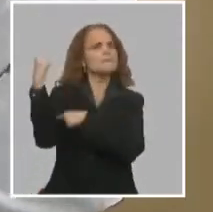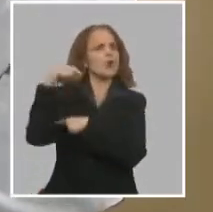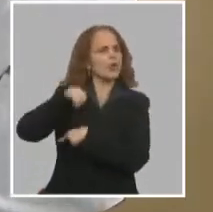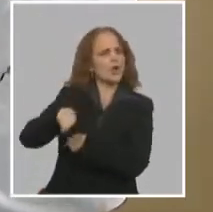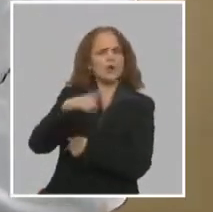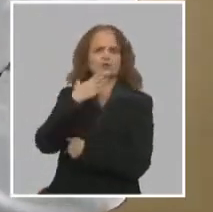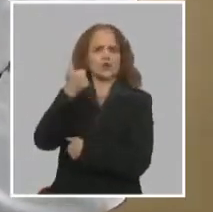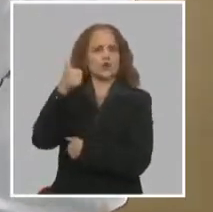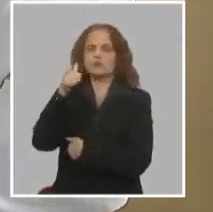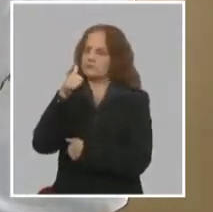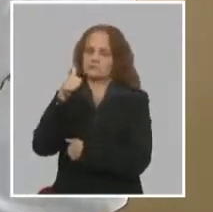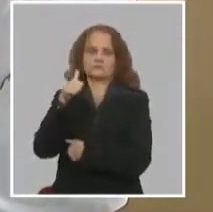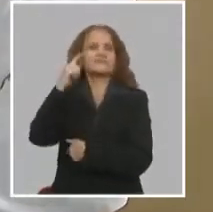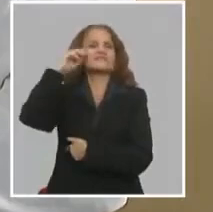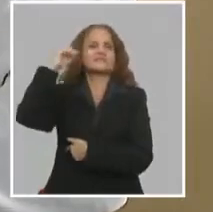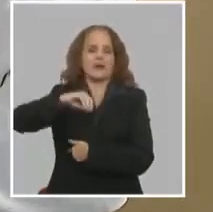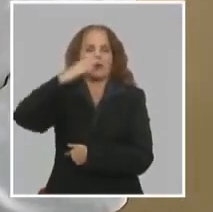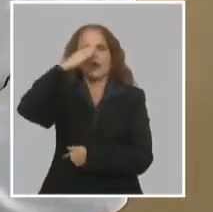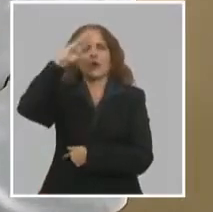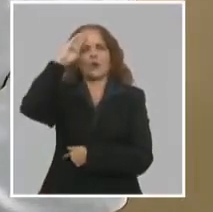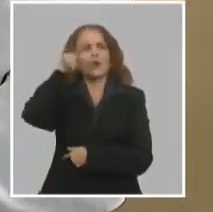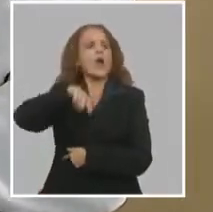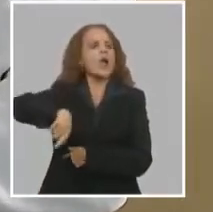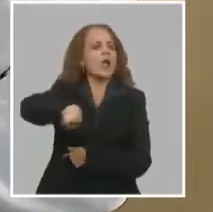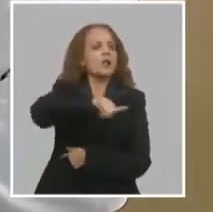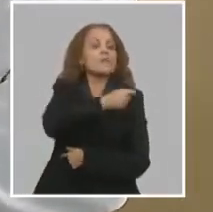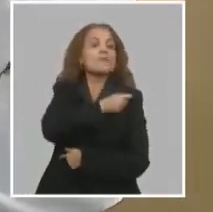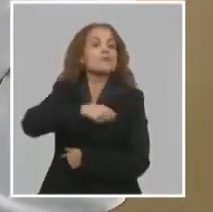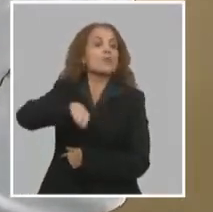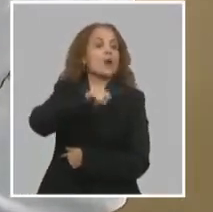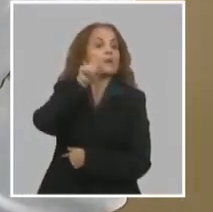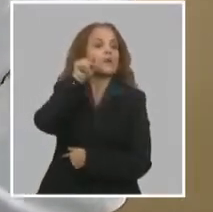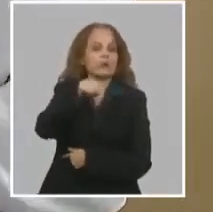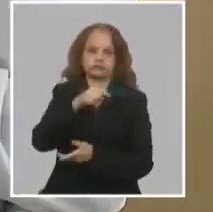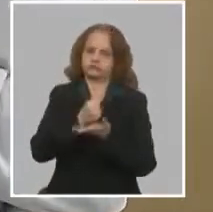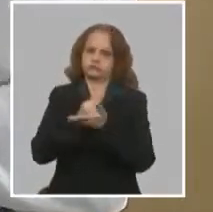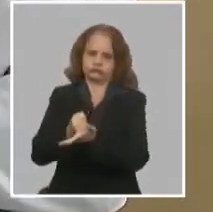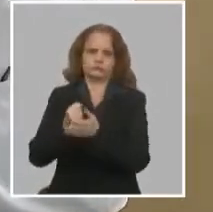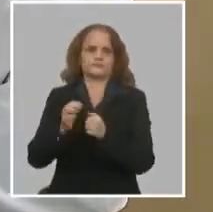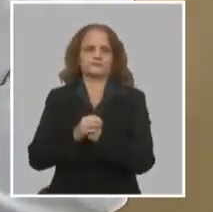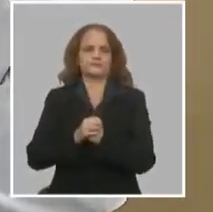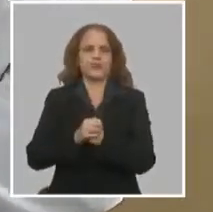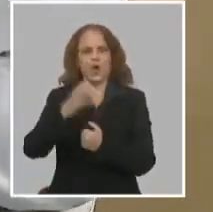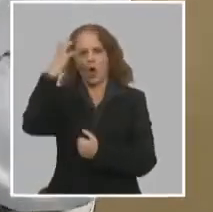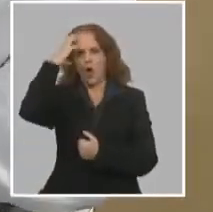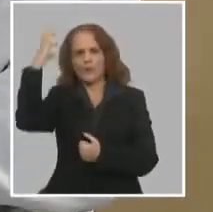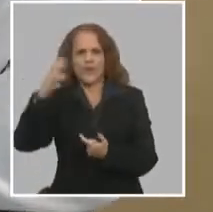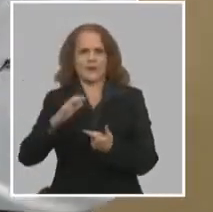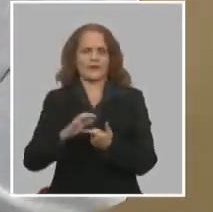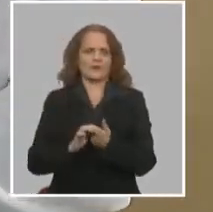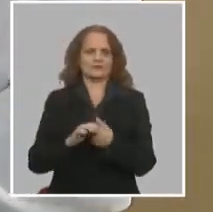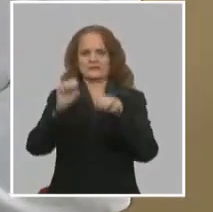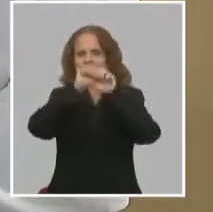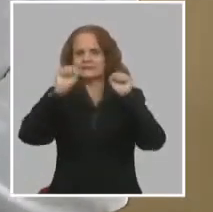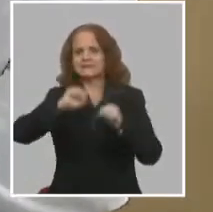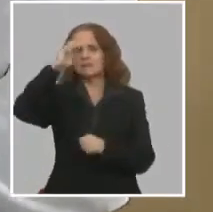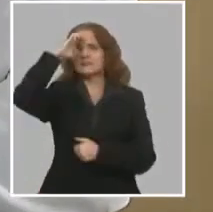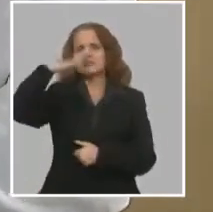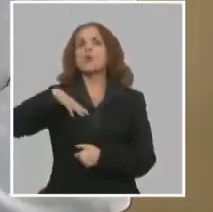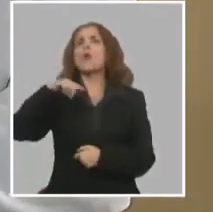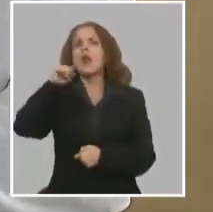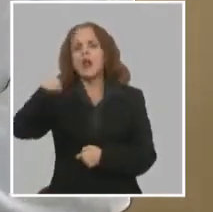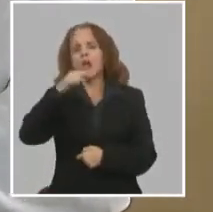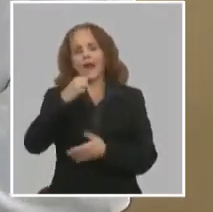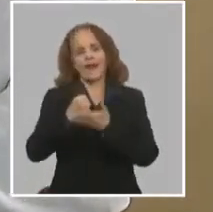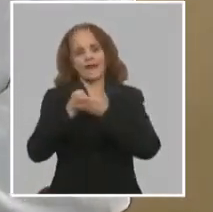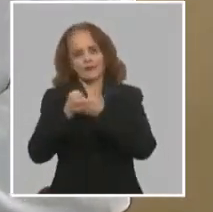aquí había un pueblo, había un sistema de salud y un gobierno que les iba a responder. Fue